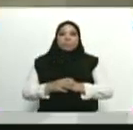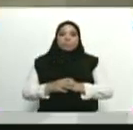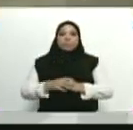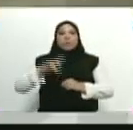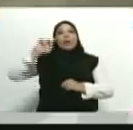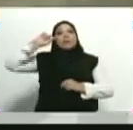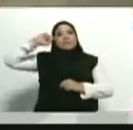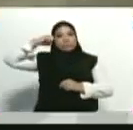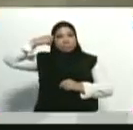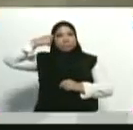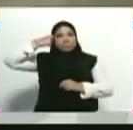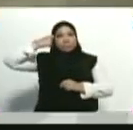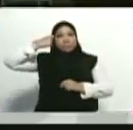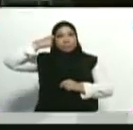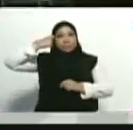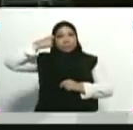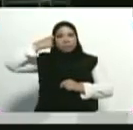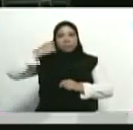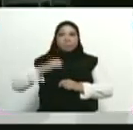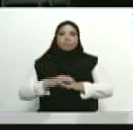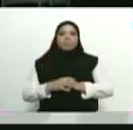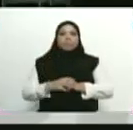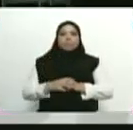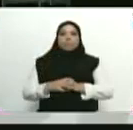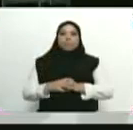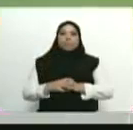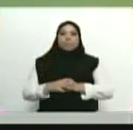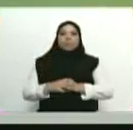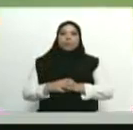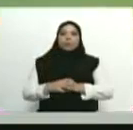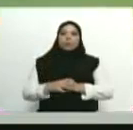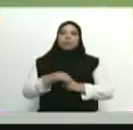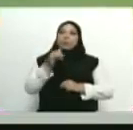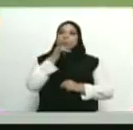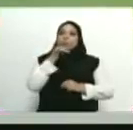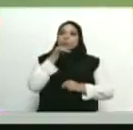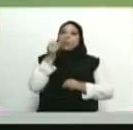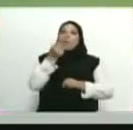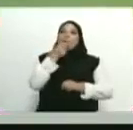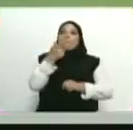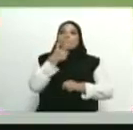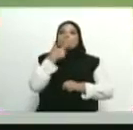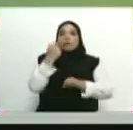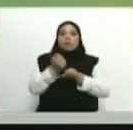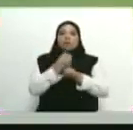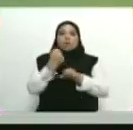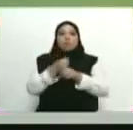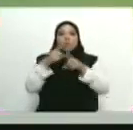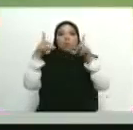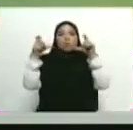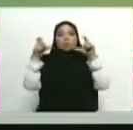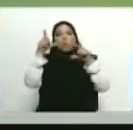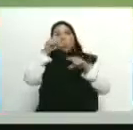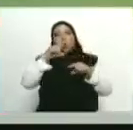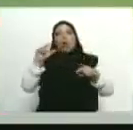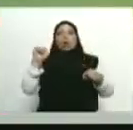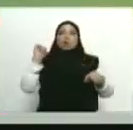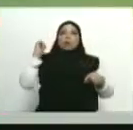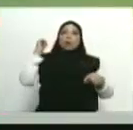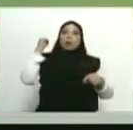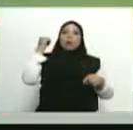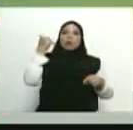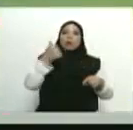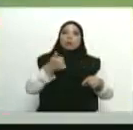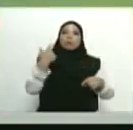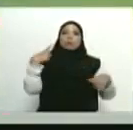recuerdo, ¿vale? En el Castrello, en el Castrero hay una belleza, yo he visto imágenes, tengo muchos años que no voy.